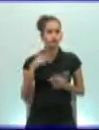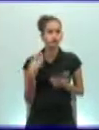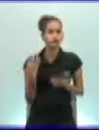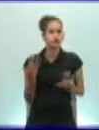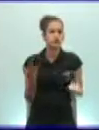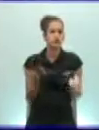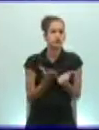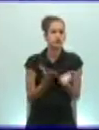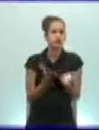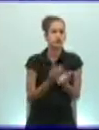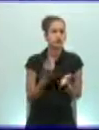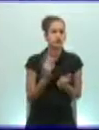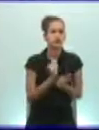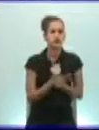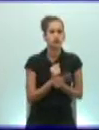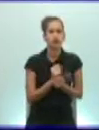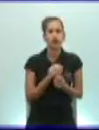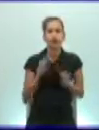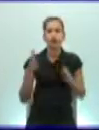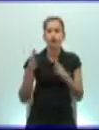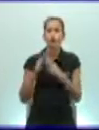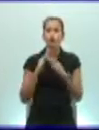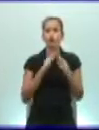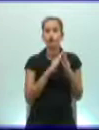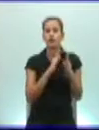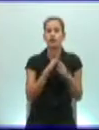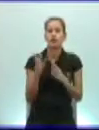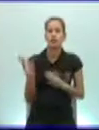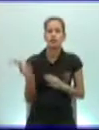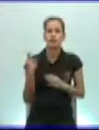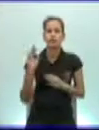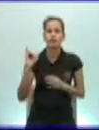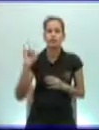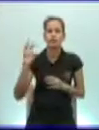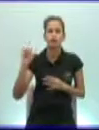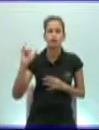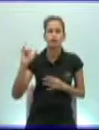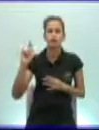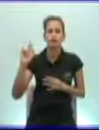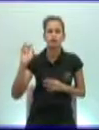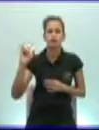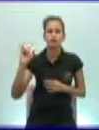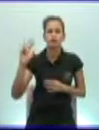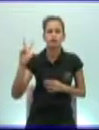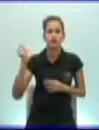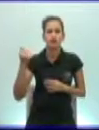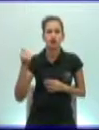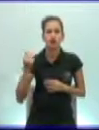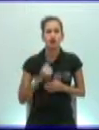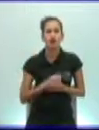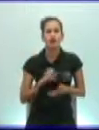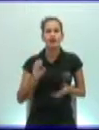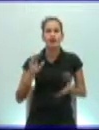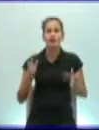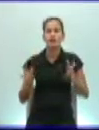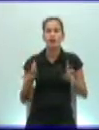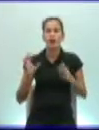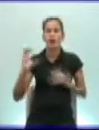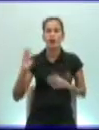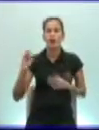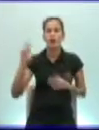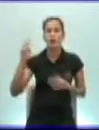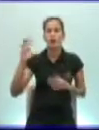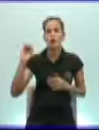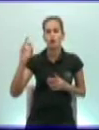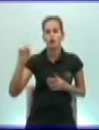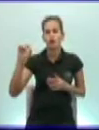y cuando Cuba era una colonia de España. Relacionada con esta etapa, vamos a trabajar con el texto titulado